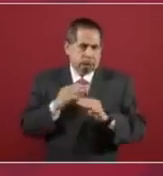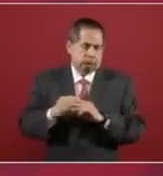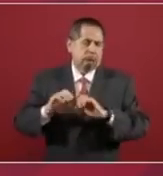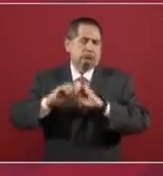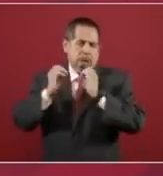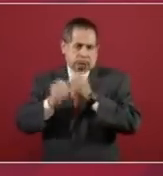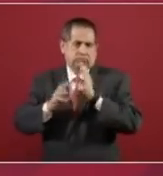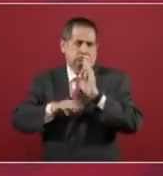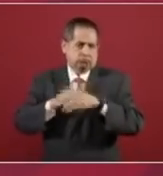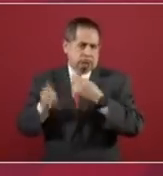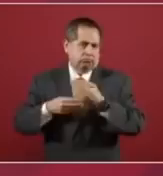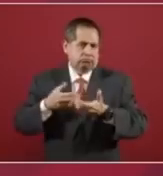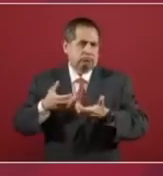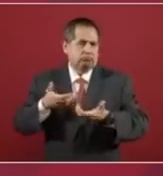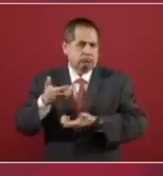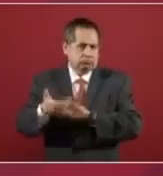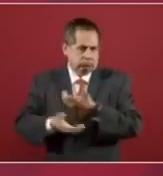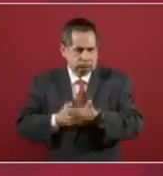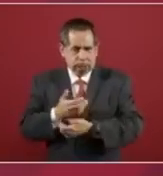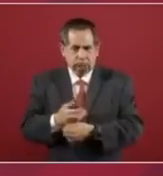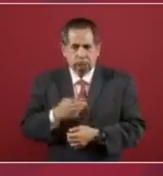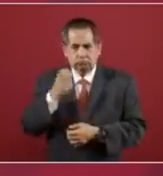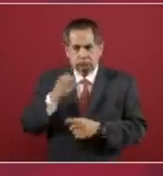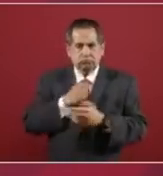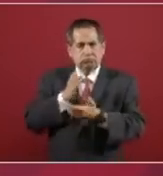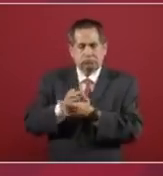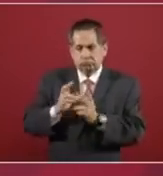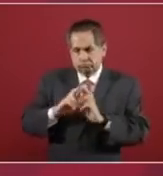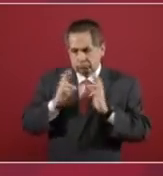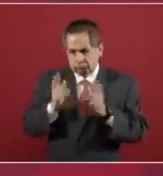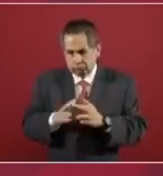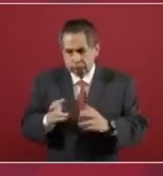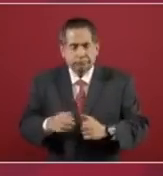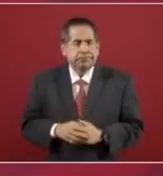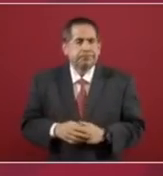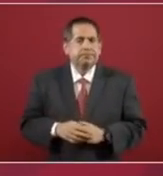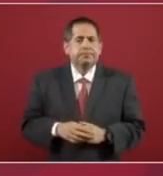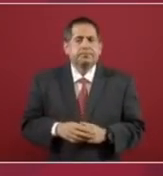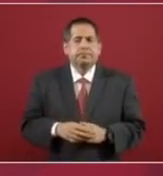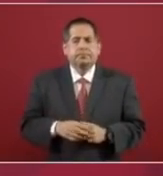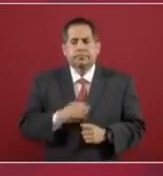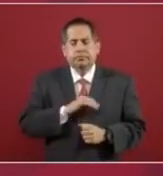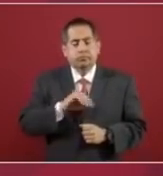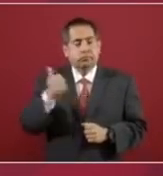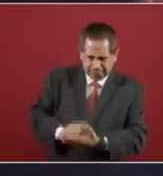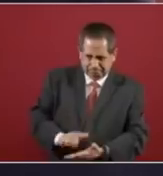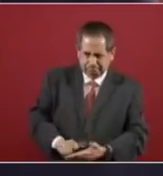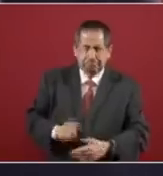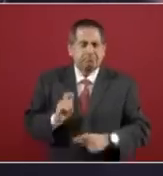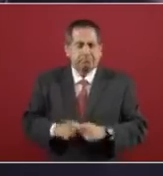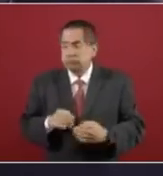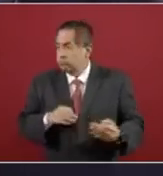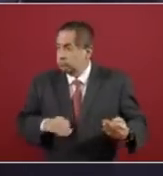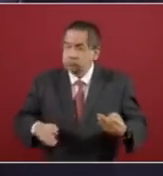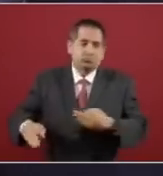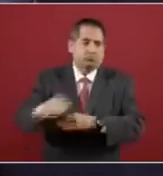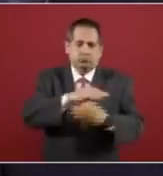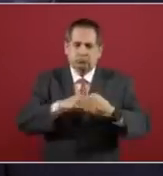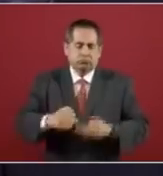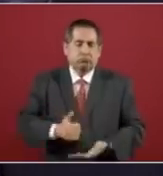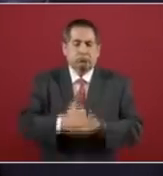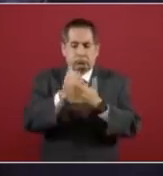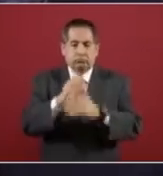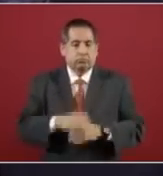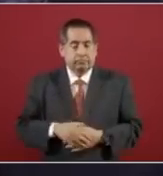presidente adelantó que envió al Senado una iniciativa para desaparecer a los inspectores de negocios de diversas secretarías. Está